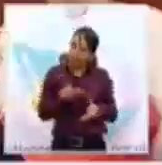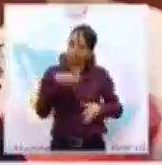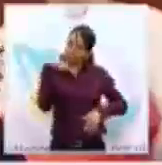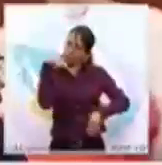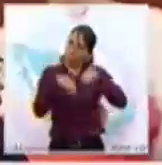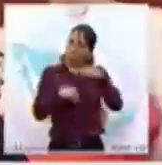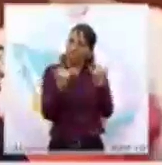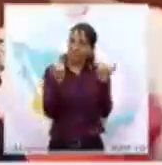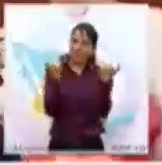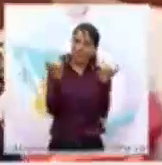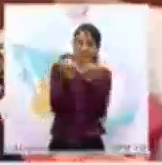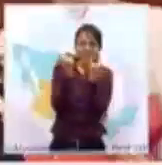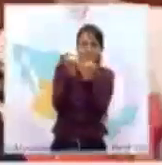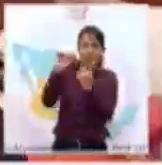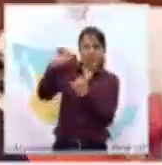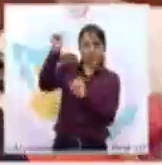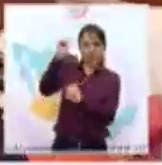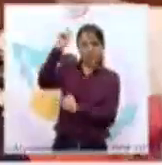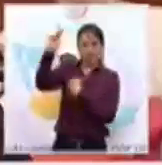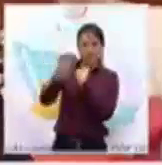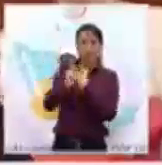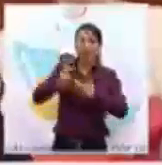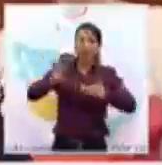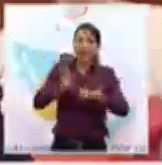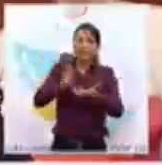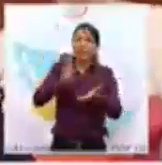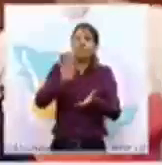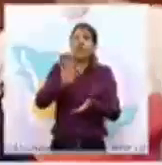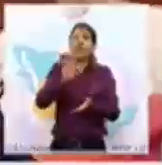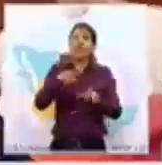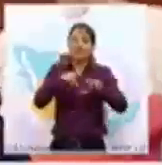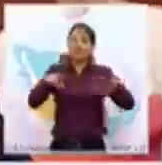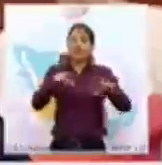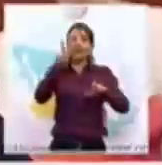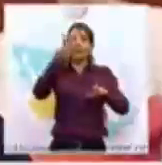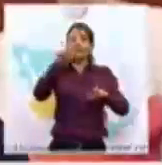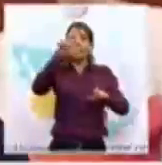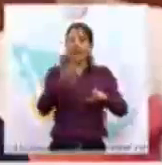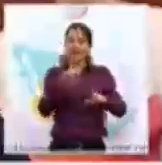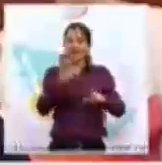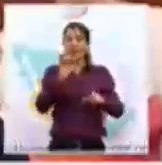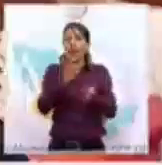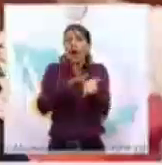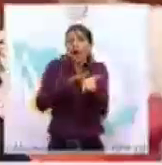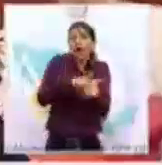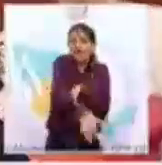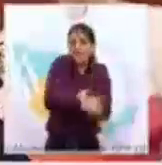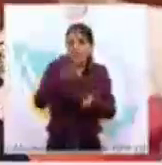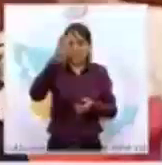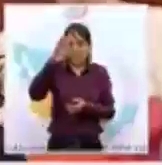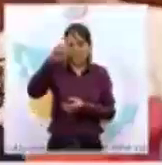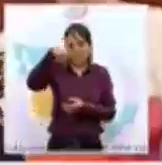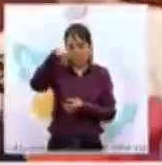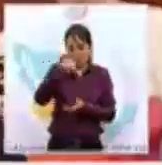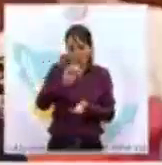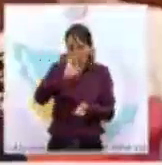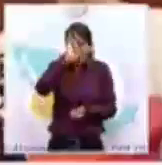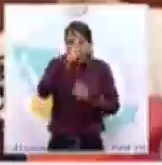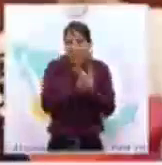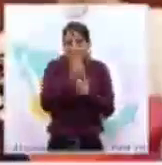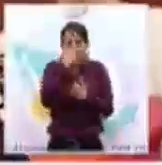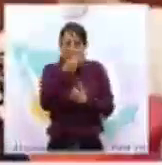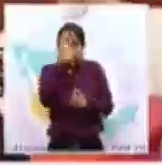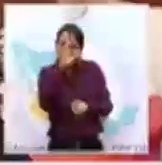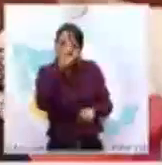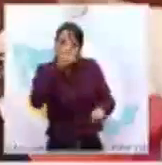tema del bono cultural o del vale cultura, que justamente le permiten a los ciudadanos poder pensar en cómo se democratiza